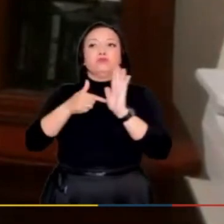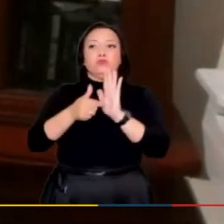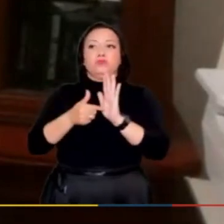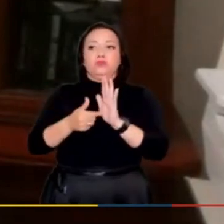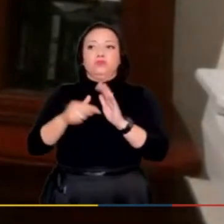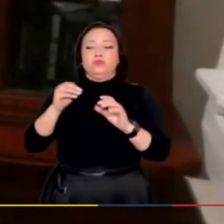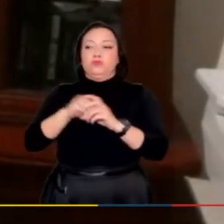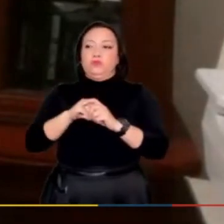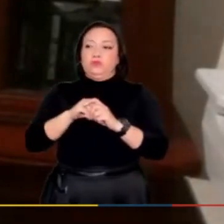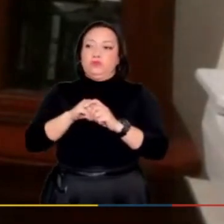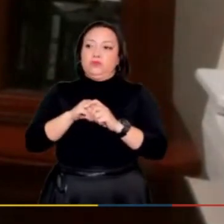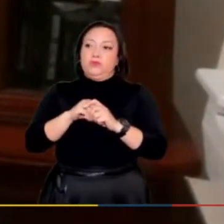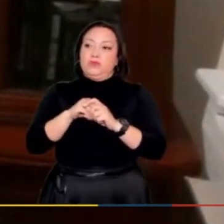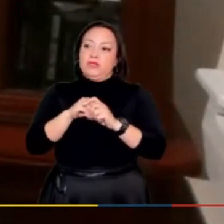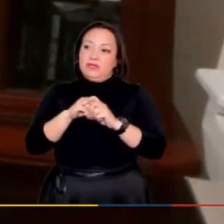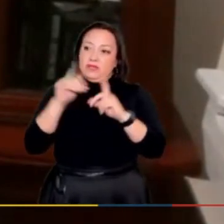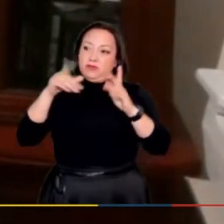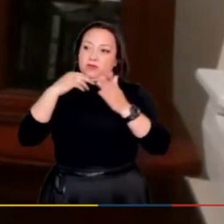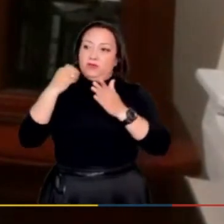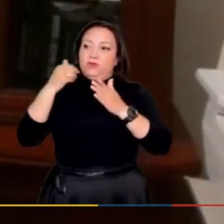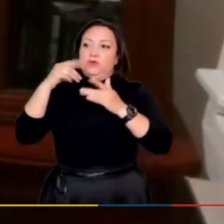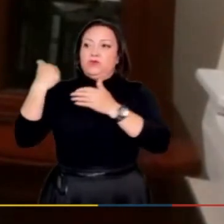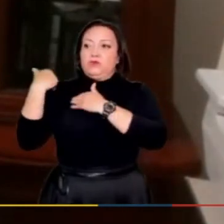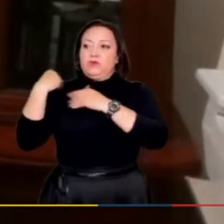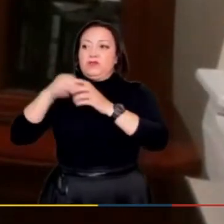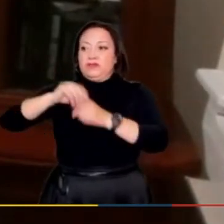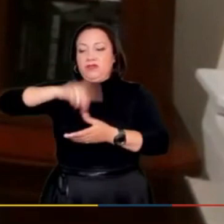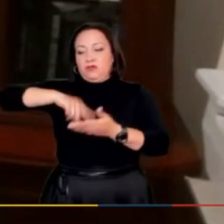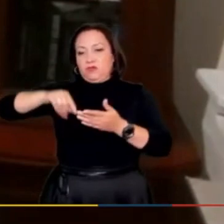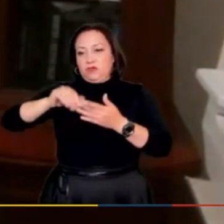de Trade en sus obligaciones